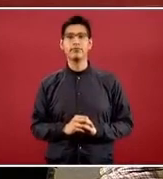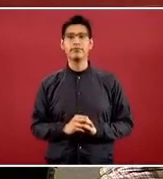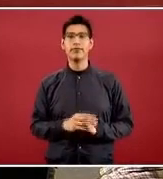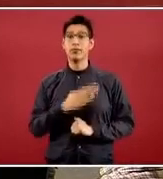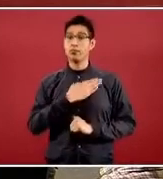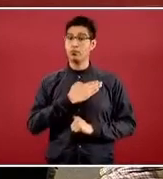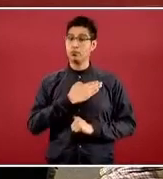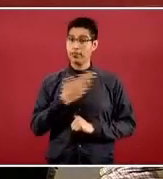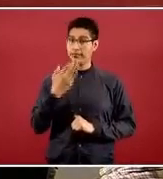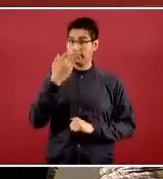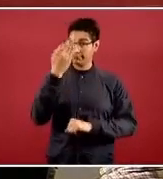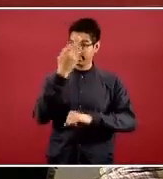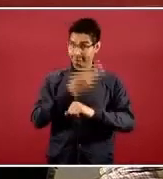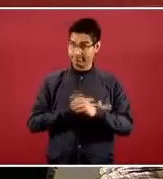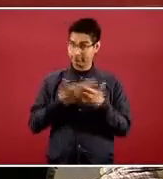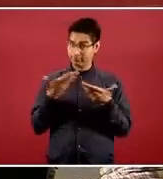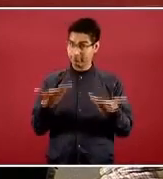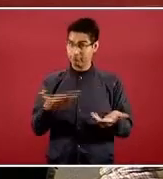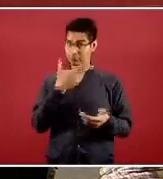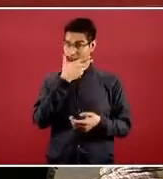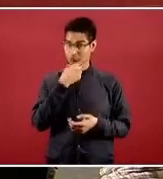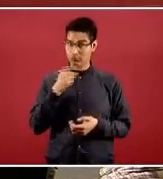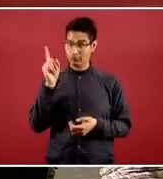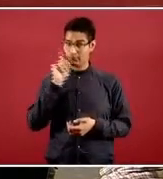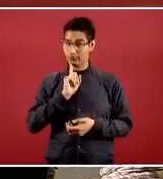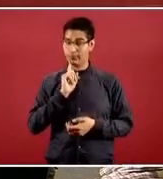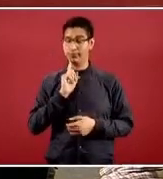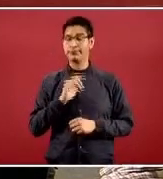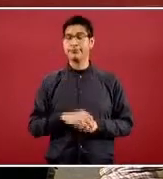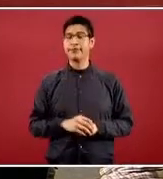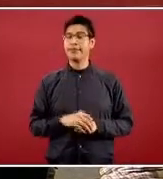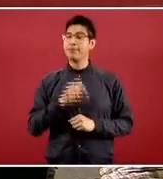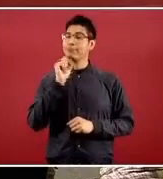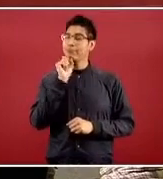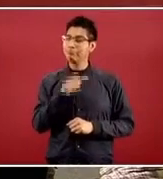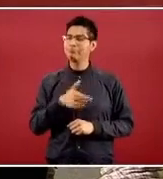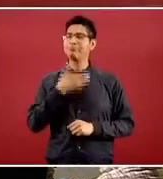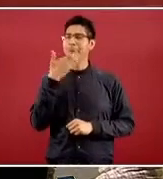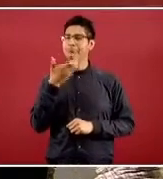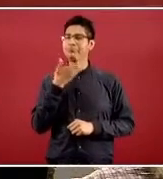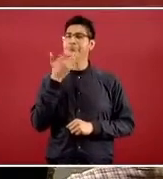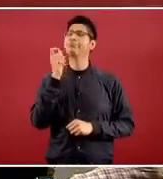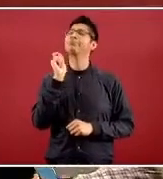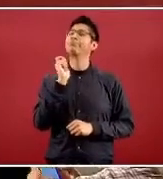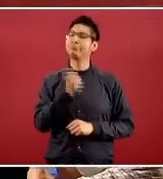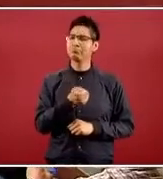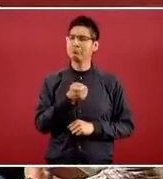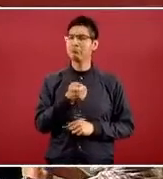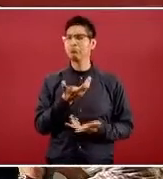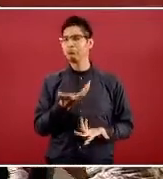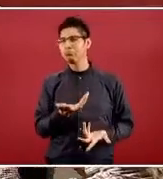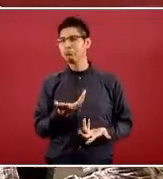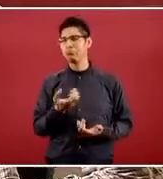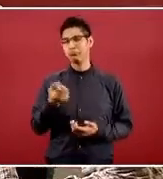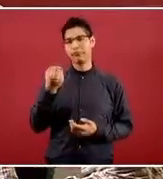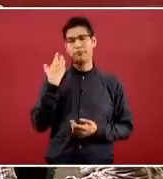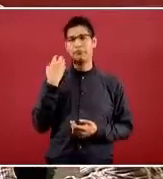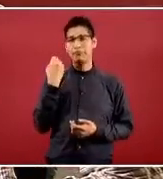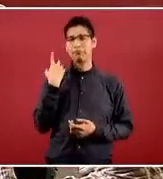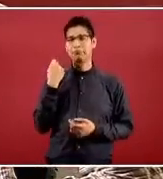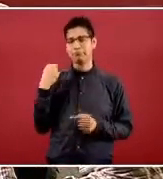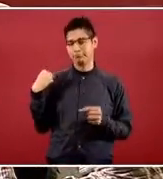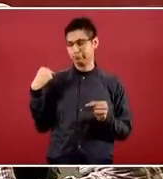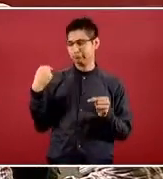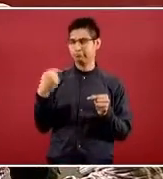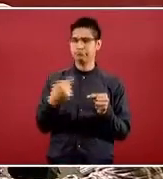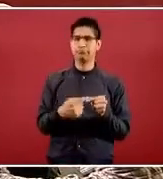Bien, buenas tardes con todas y todos. Como es ya costumbre en las conferencias de esta hora, presentar la actualización